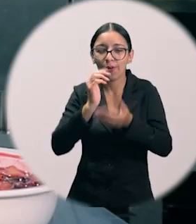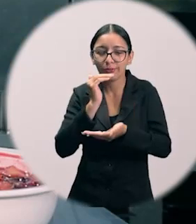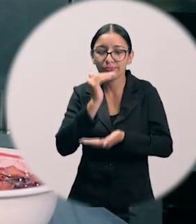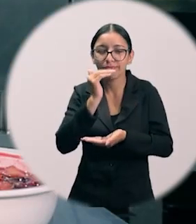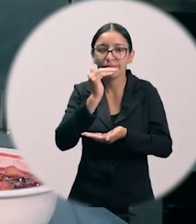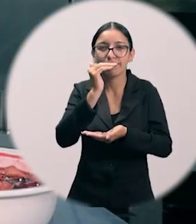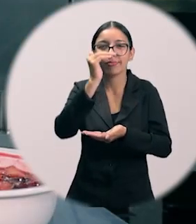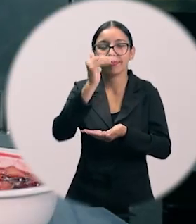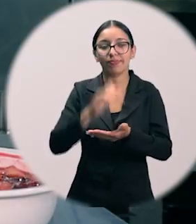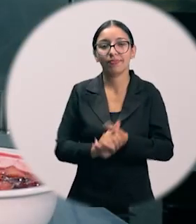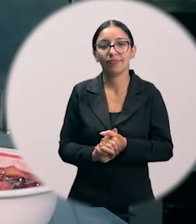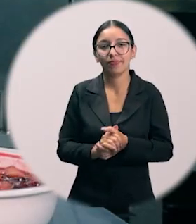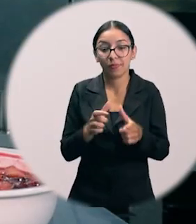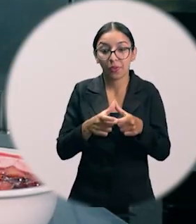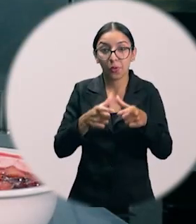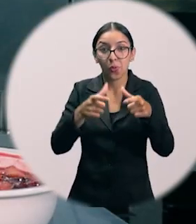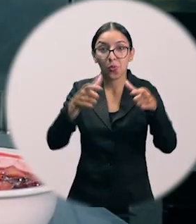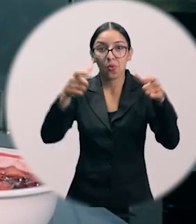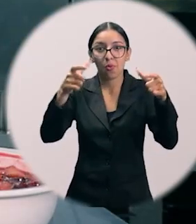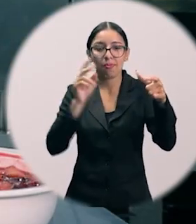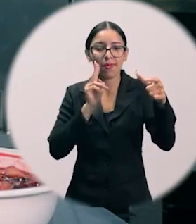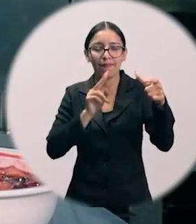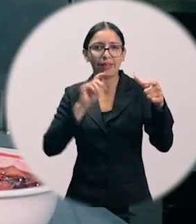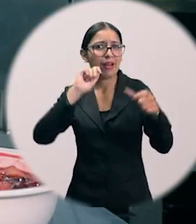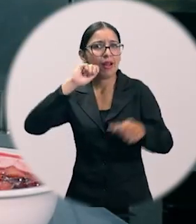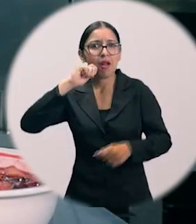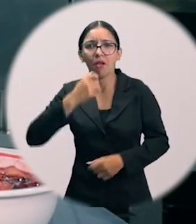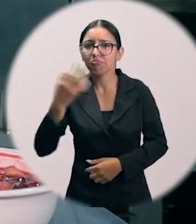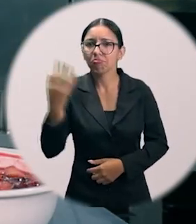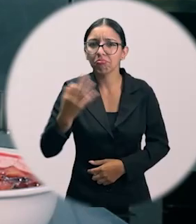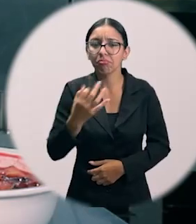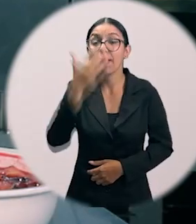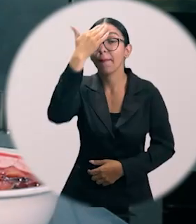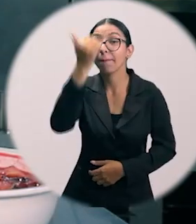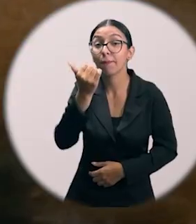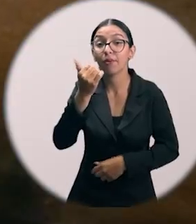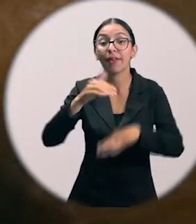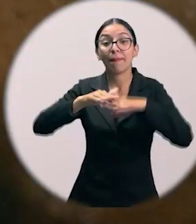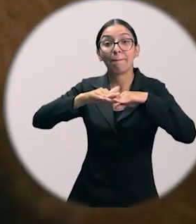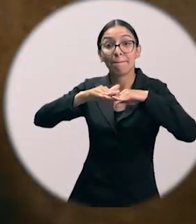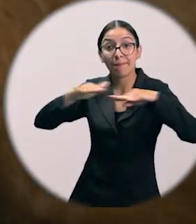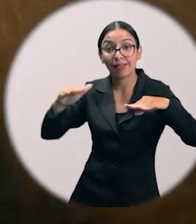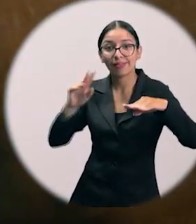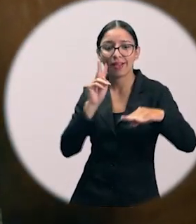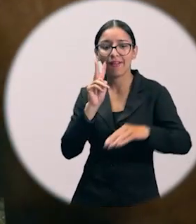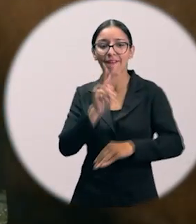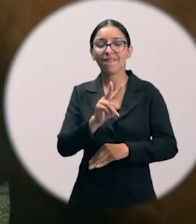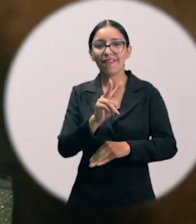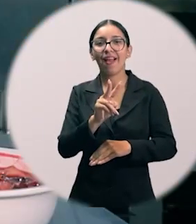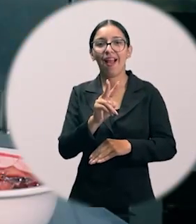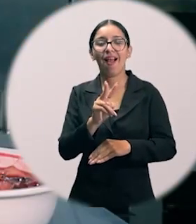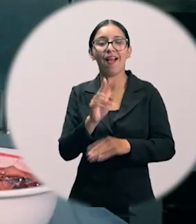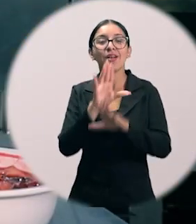colores en nuestra copa. Aparte queda lindísimo porque al poner en la mesa puede formar parte